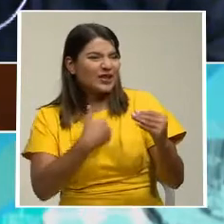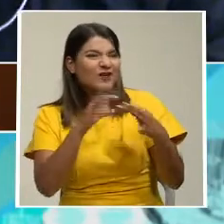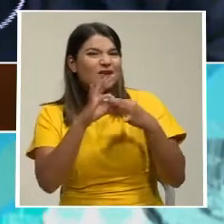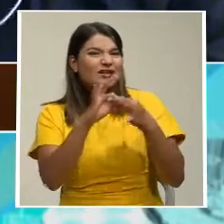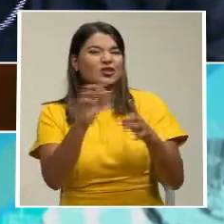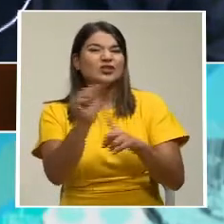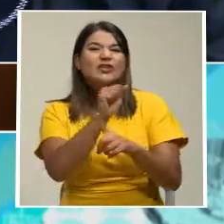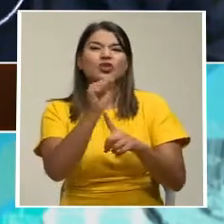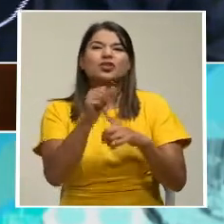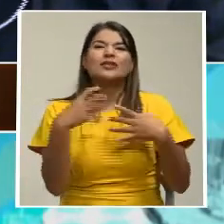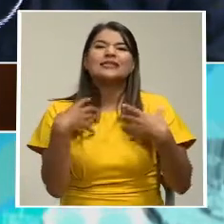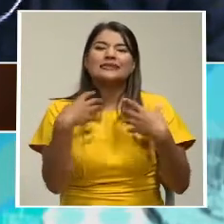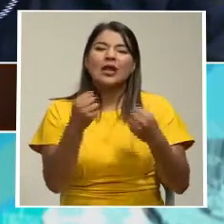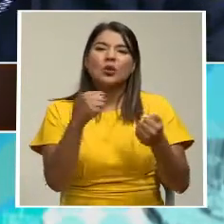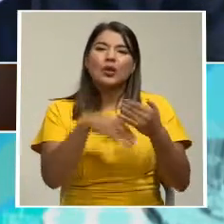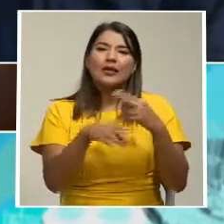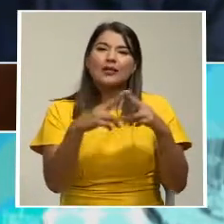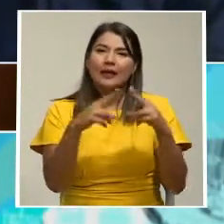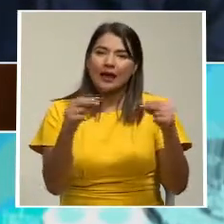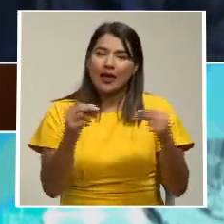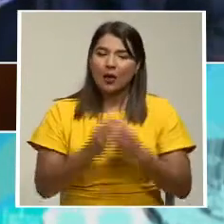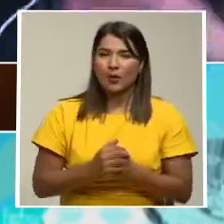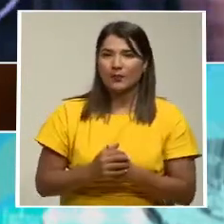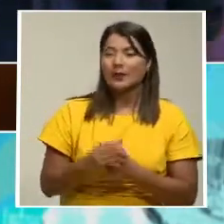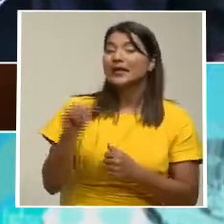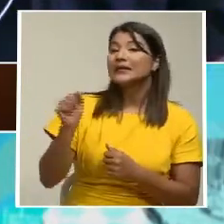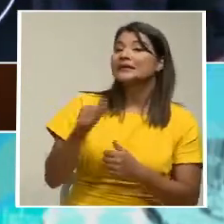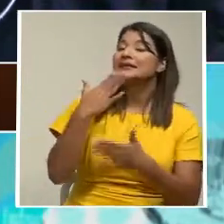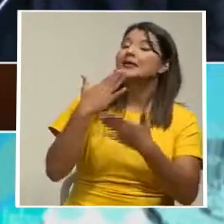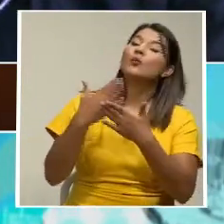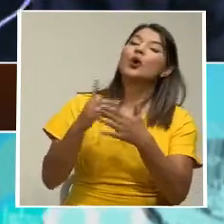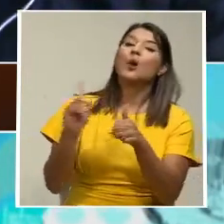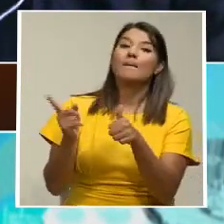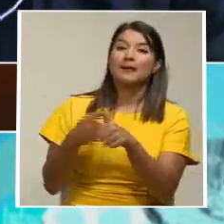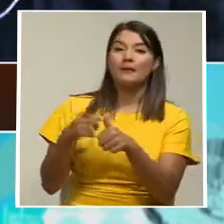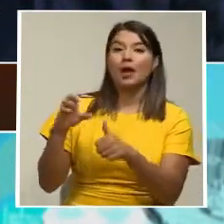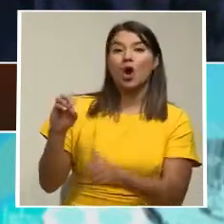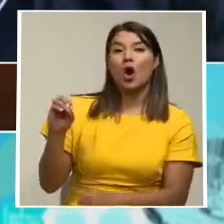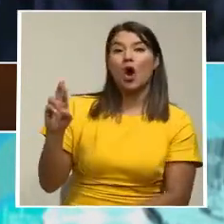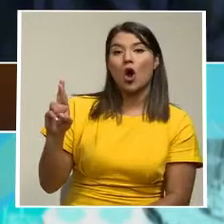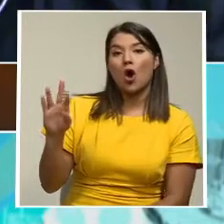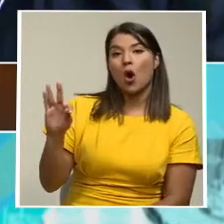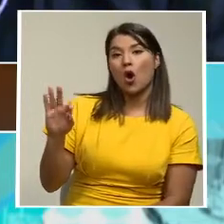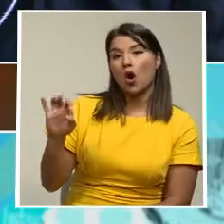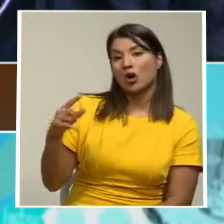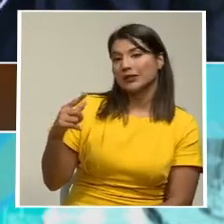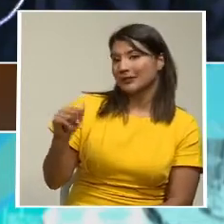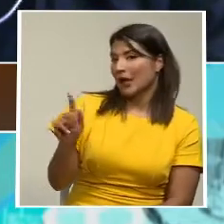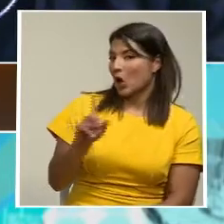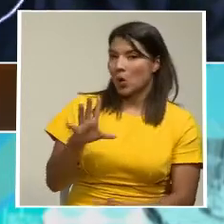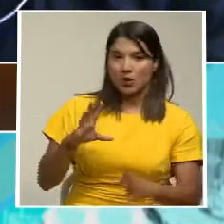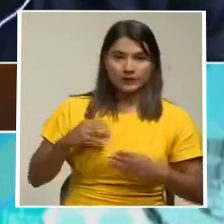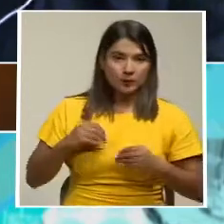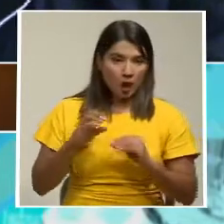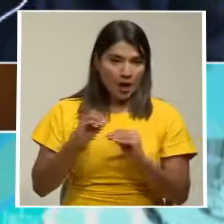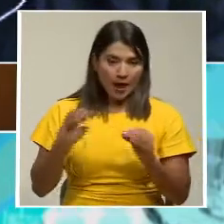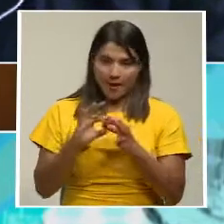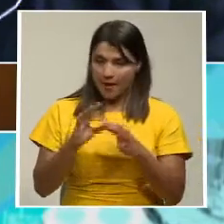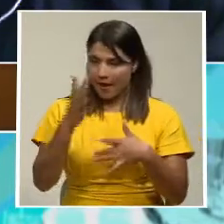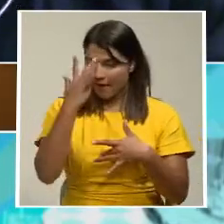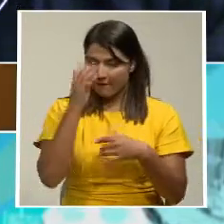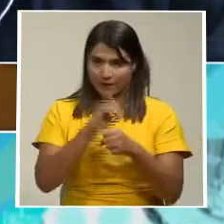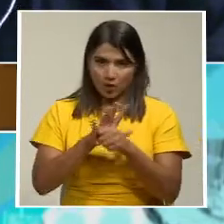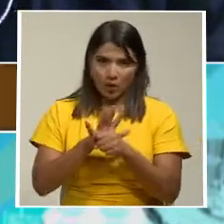en Nicaragua? Sí, bueno, al principio Ortega lo negó todo absolutamente, ¿no? Es decir, una